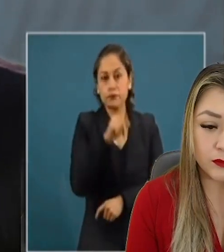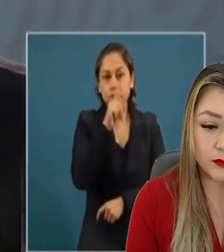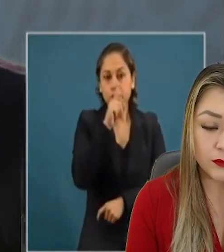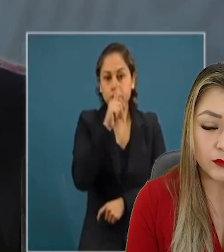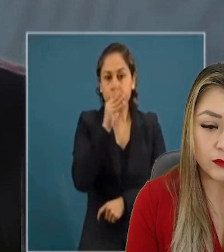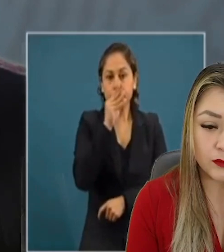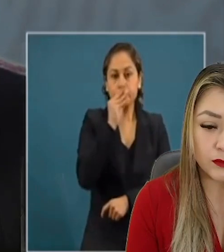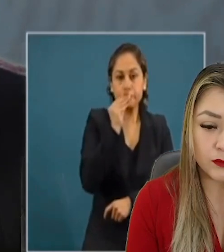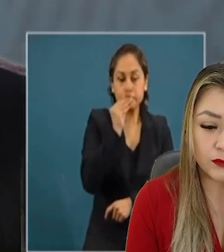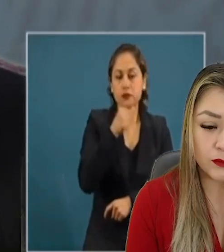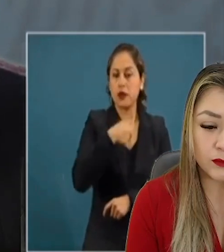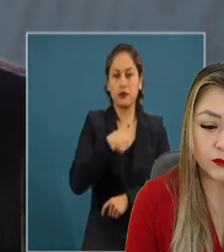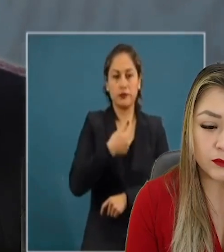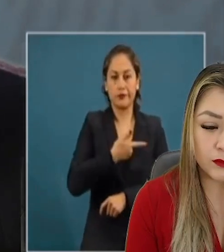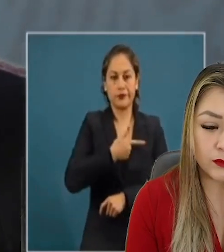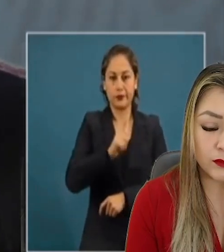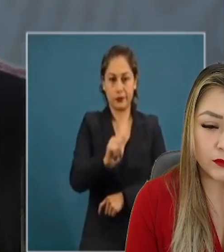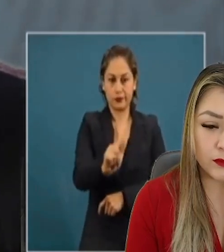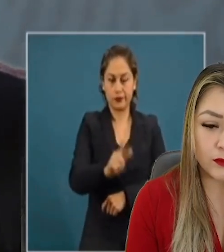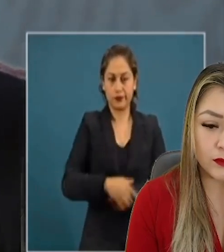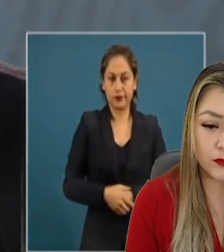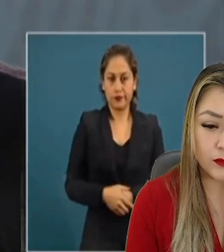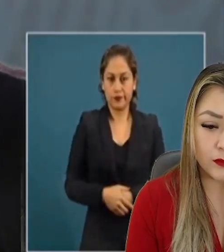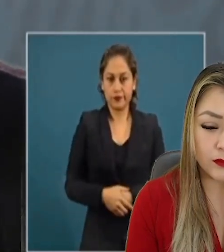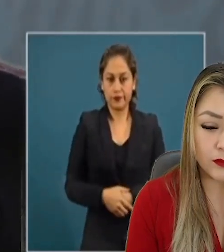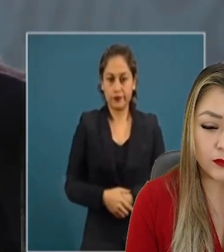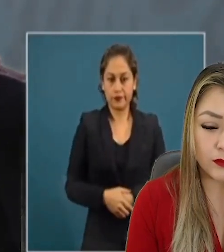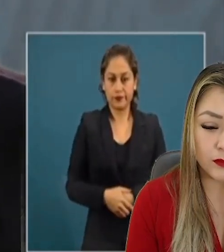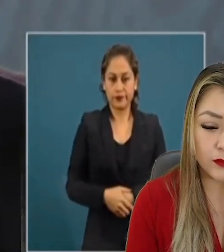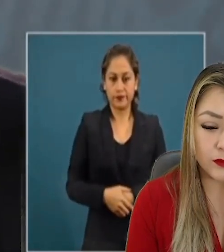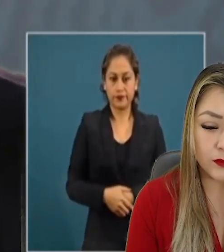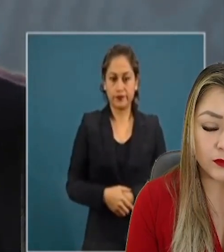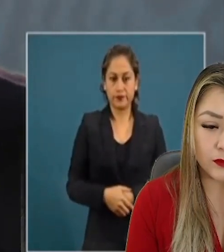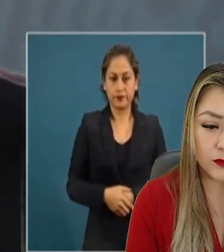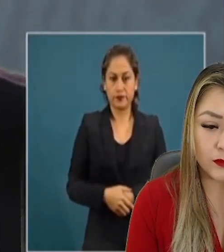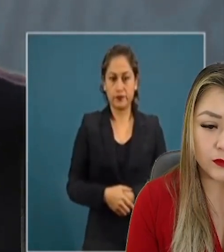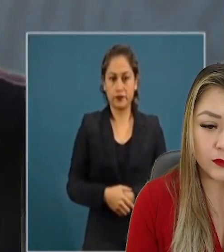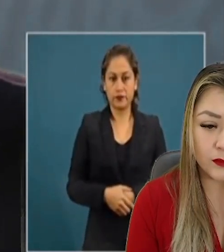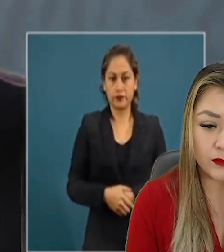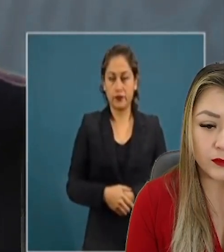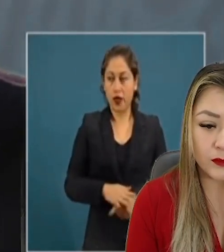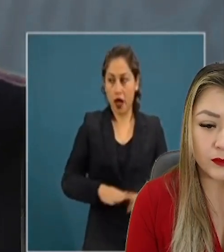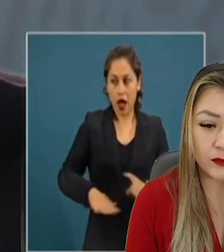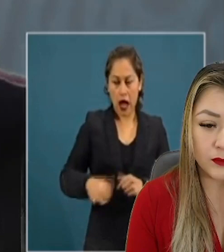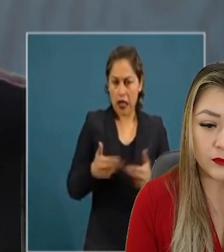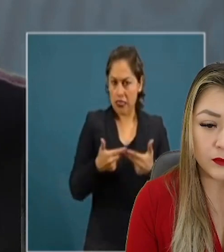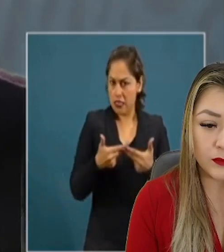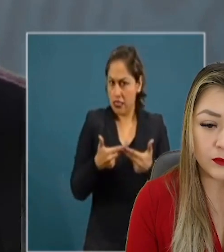no me gusta que a nadie